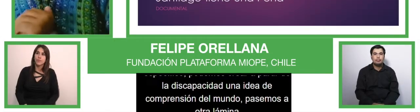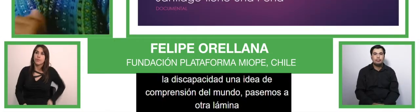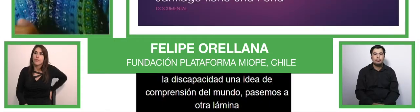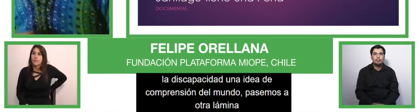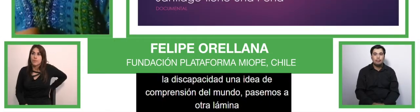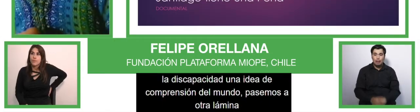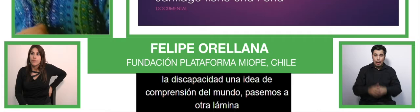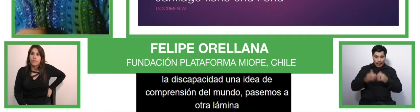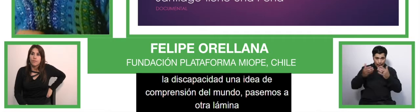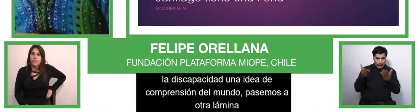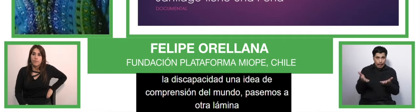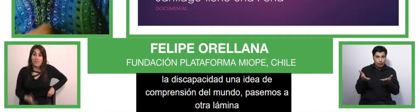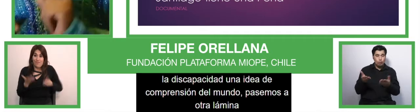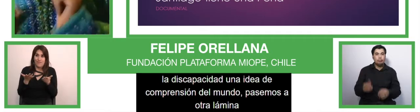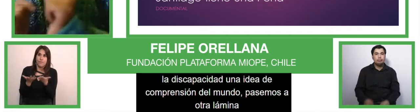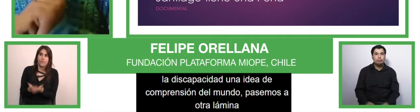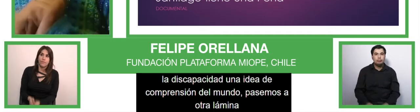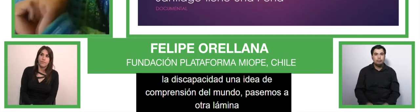En este caso,